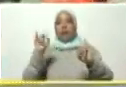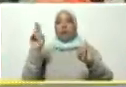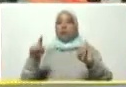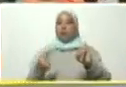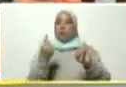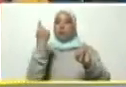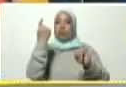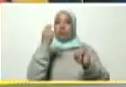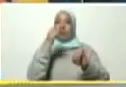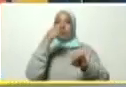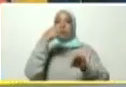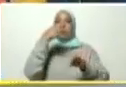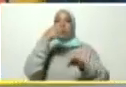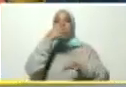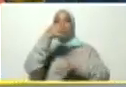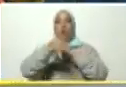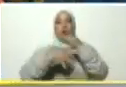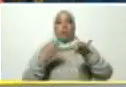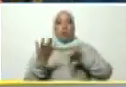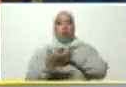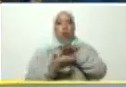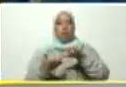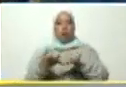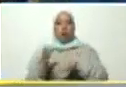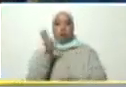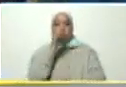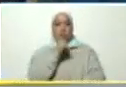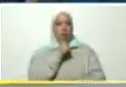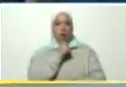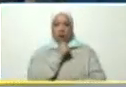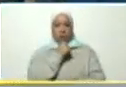una sola mancha sin un solo problema